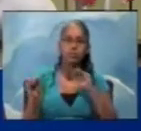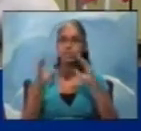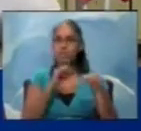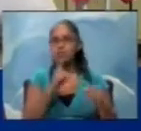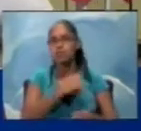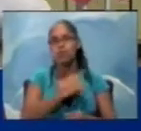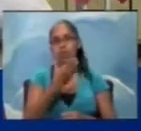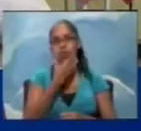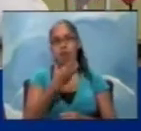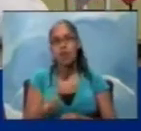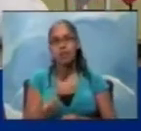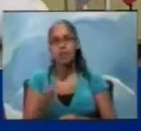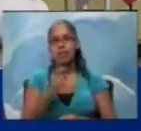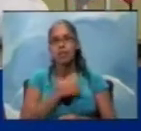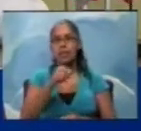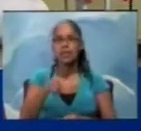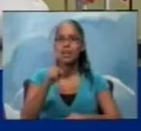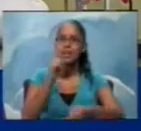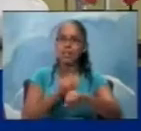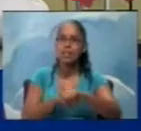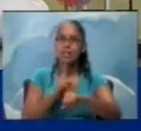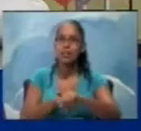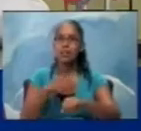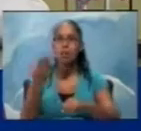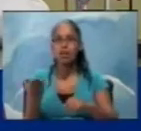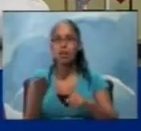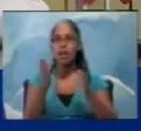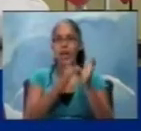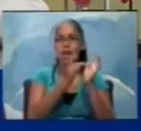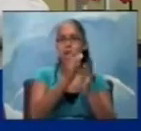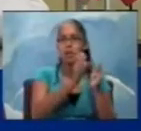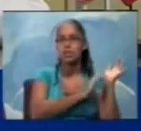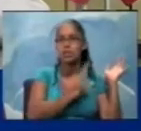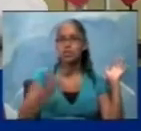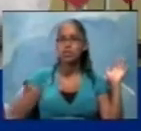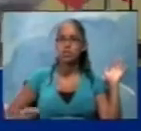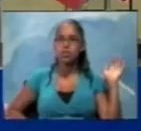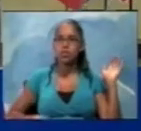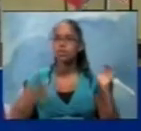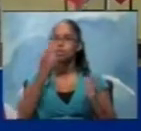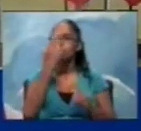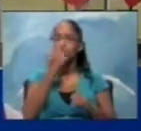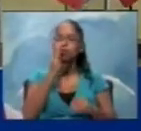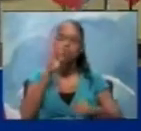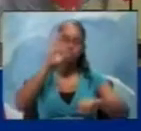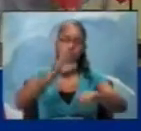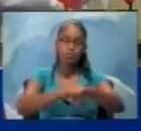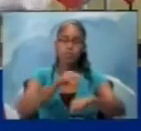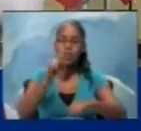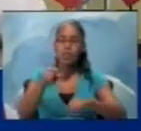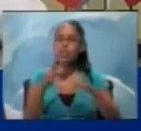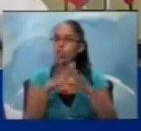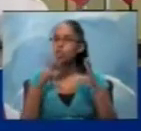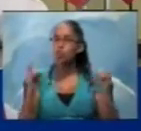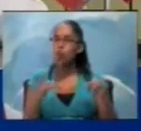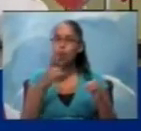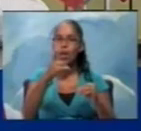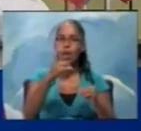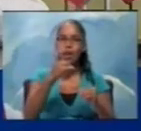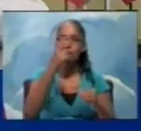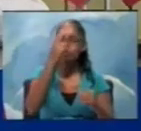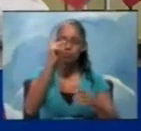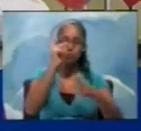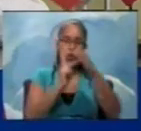en el tiempo en que Jesucristo cumplió en él todas las